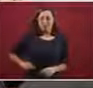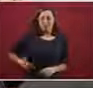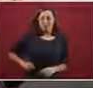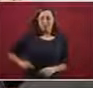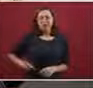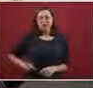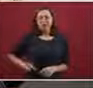pues hablar del tema,